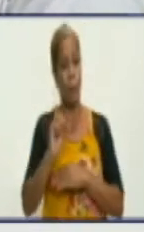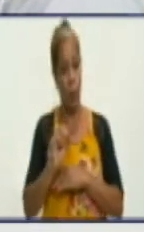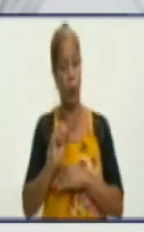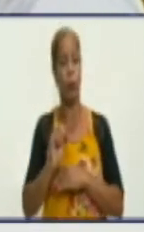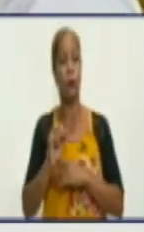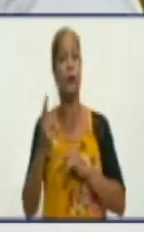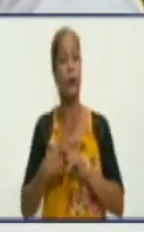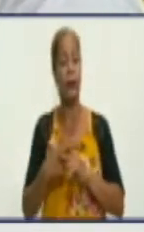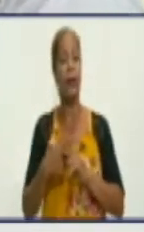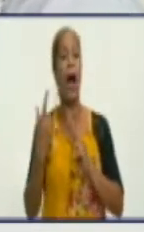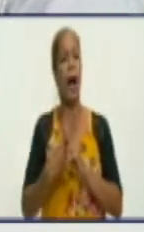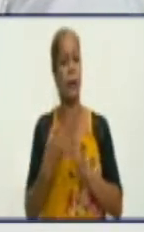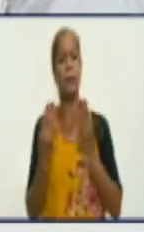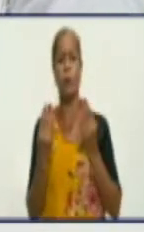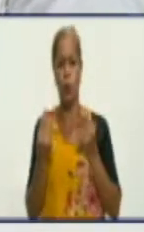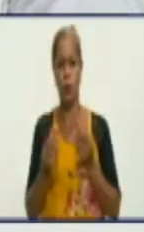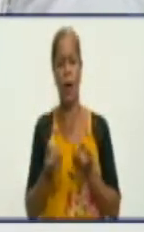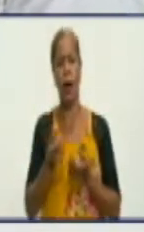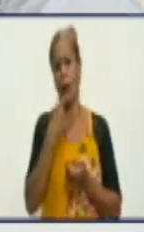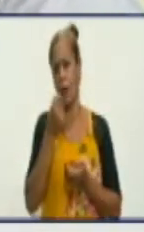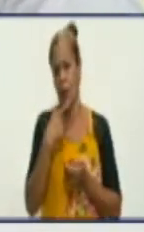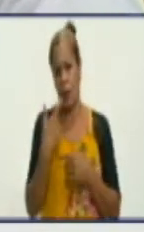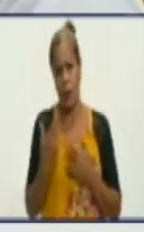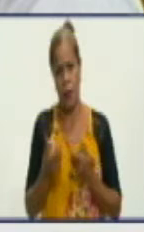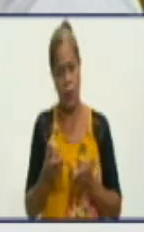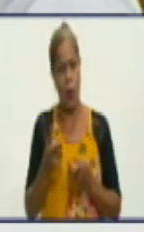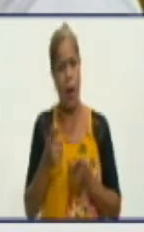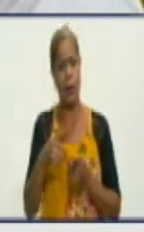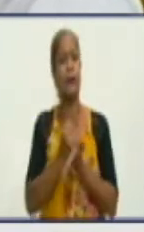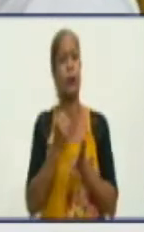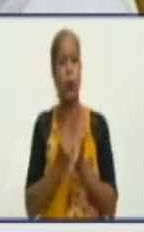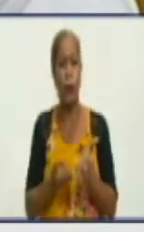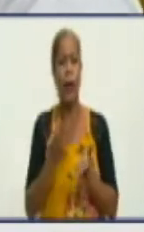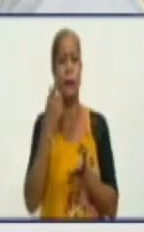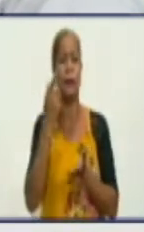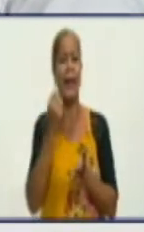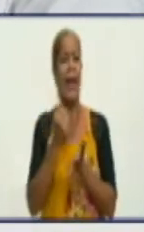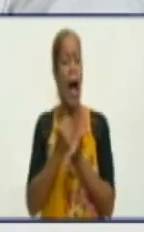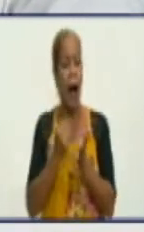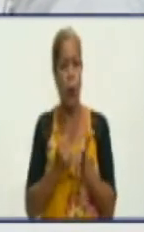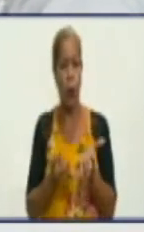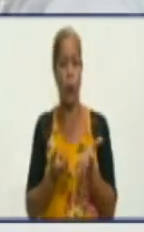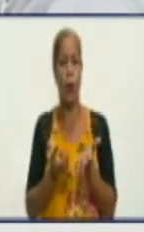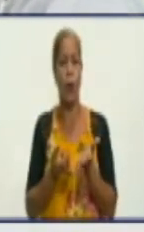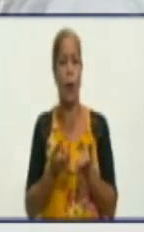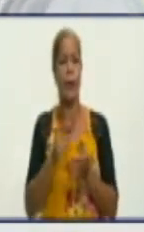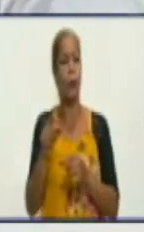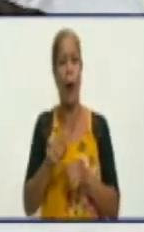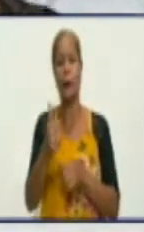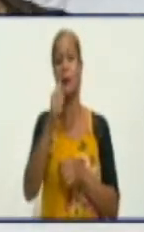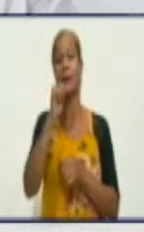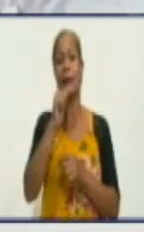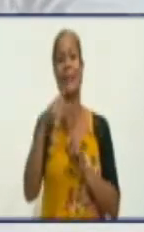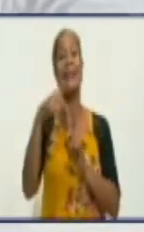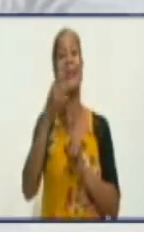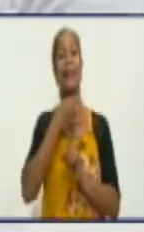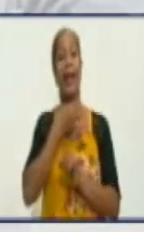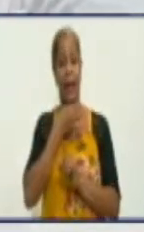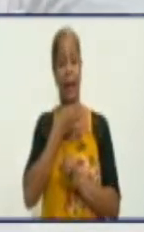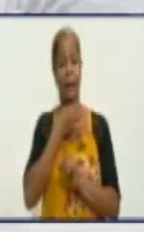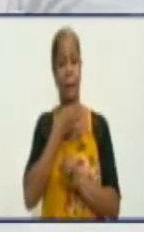ahí sí, existen muchas plantas, como son las tinturas de ajo, la de cebolla, la de caña santa. Hay muchas personas que están usando últimamente el jugo de